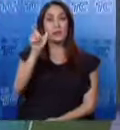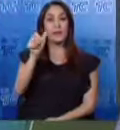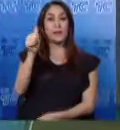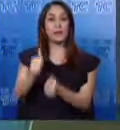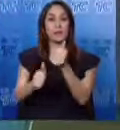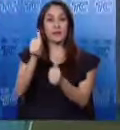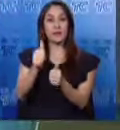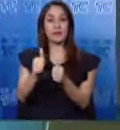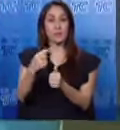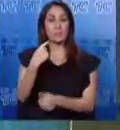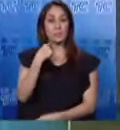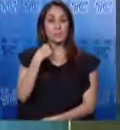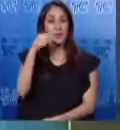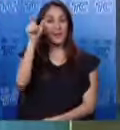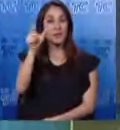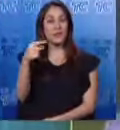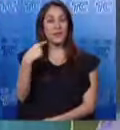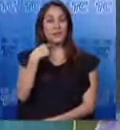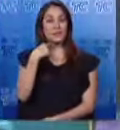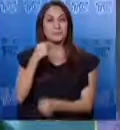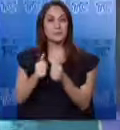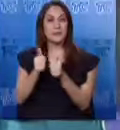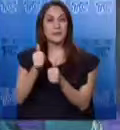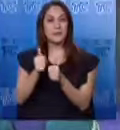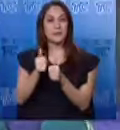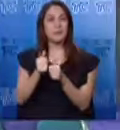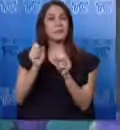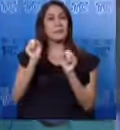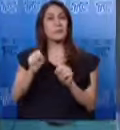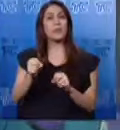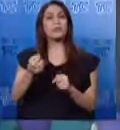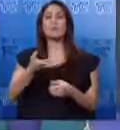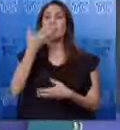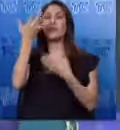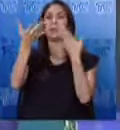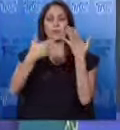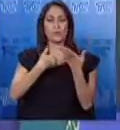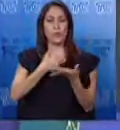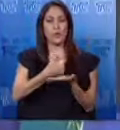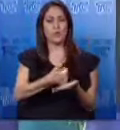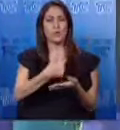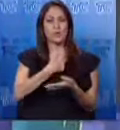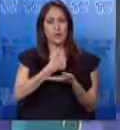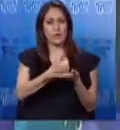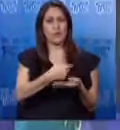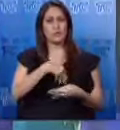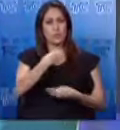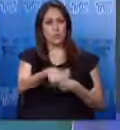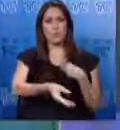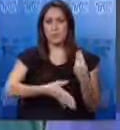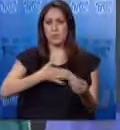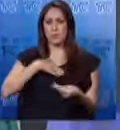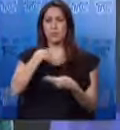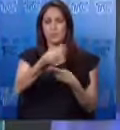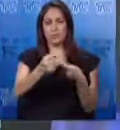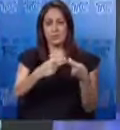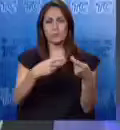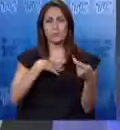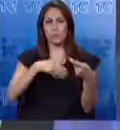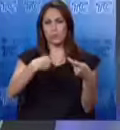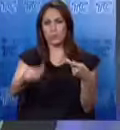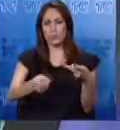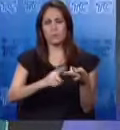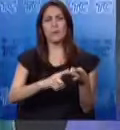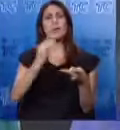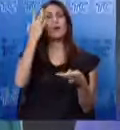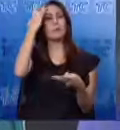Que va a perder puede ofrecer lo que quiera, pues claro, el que va a perder puede ofrecer